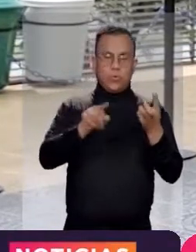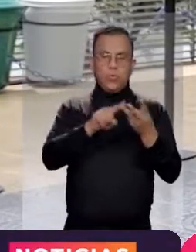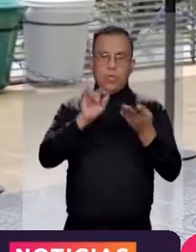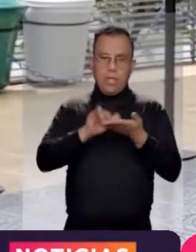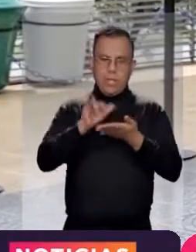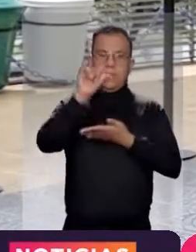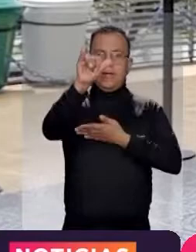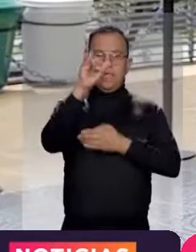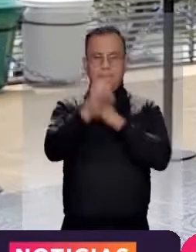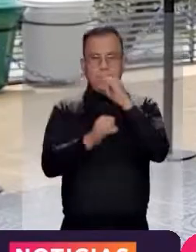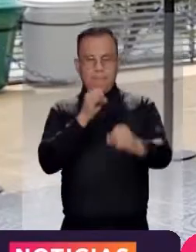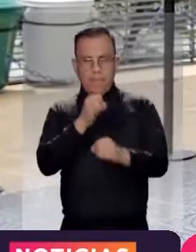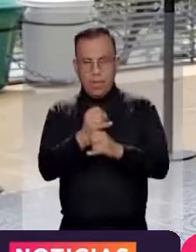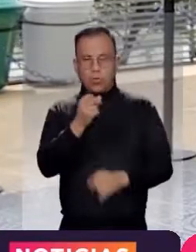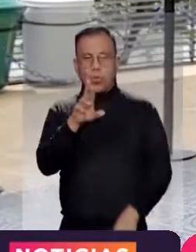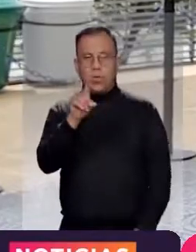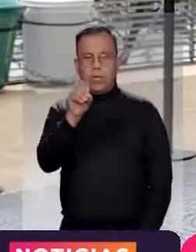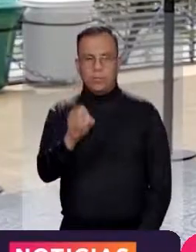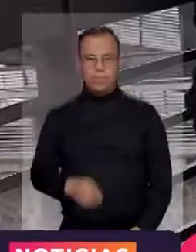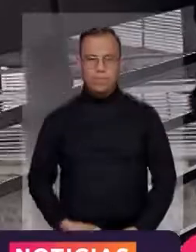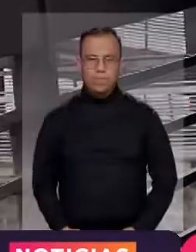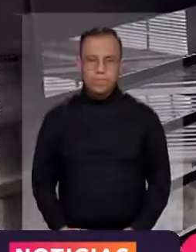Aeropuerto Internacional El Dorado.